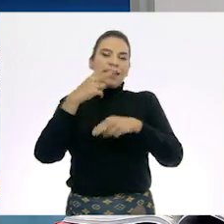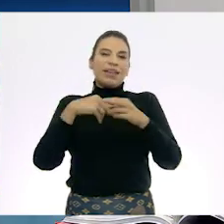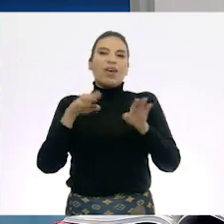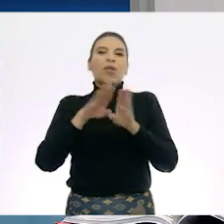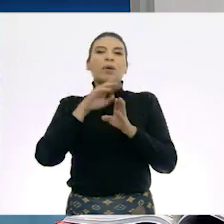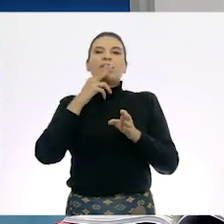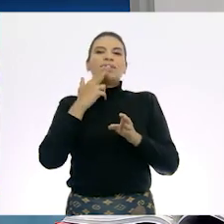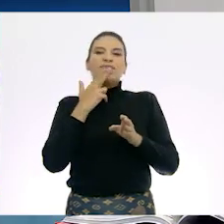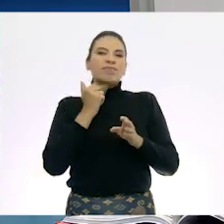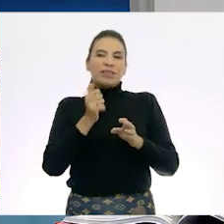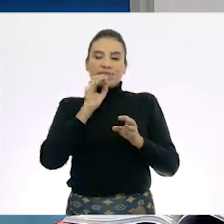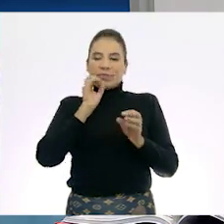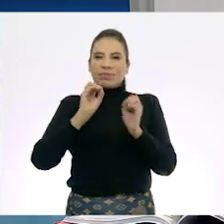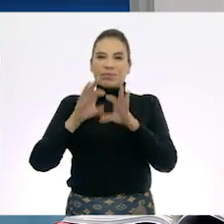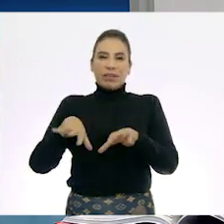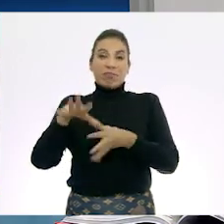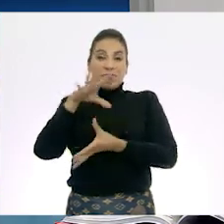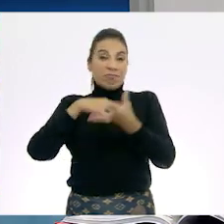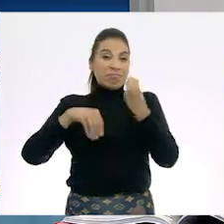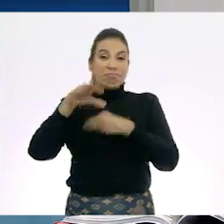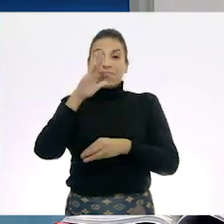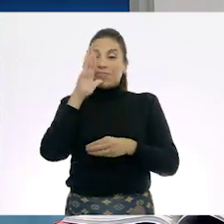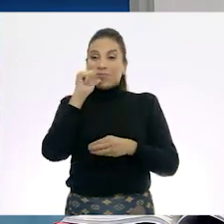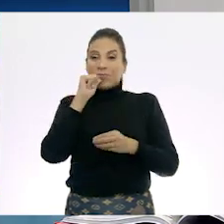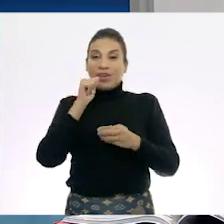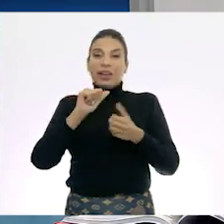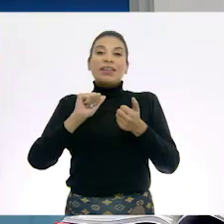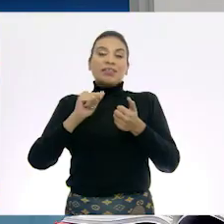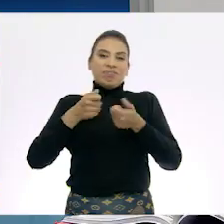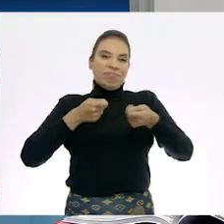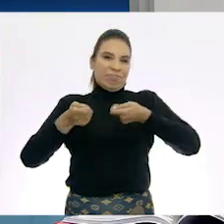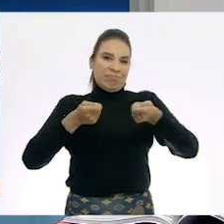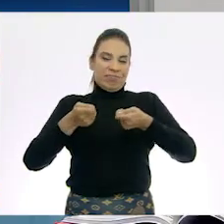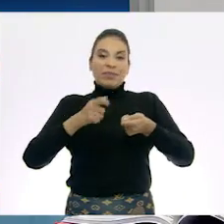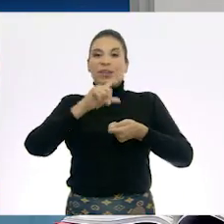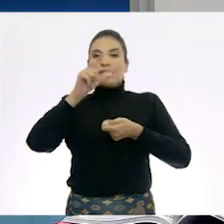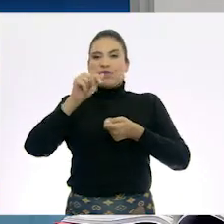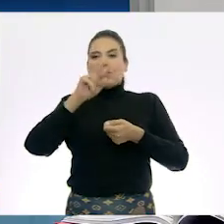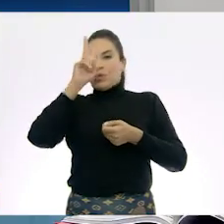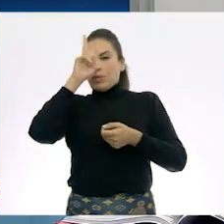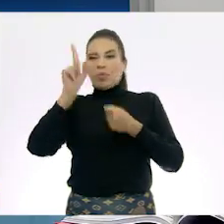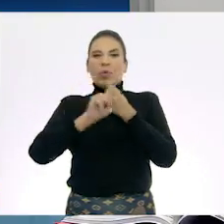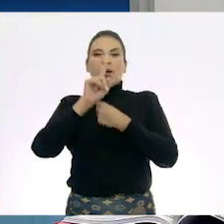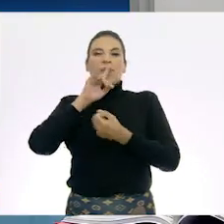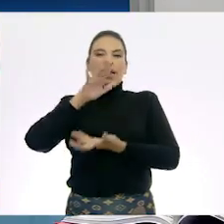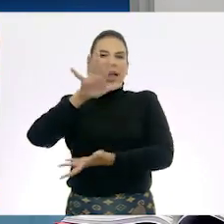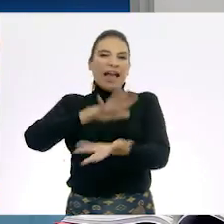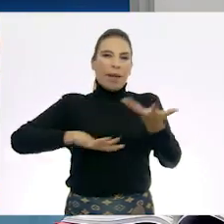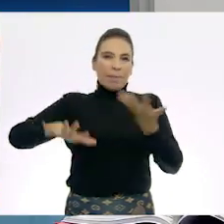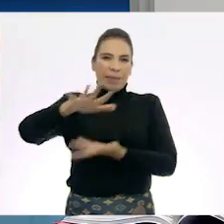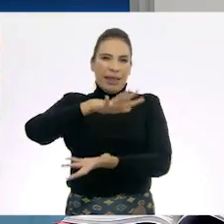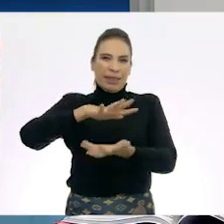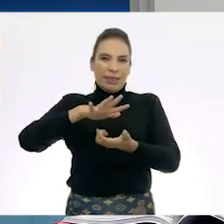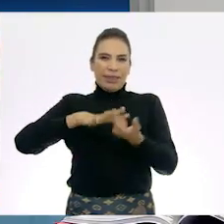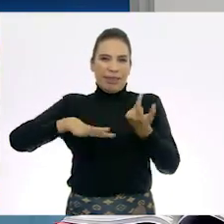desecho que si no tenemos un control, pues se va a convertir en un problema ambiental. Así es. Bien, pues para que